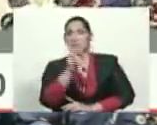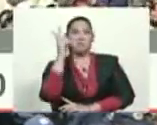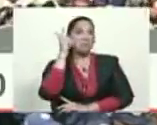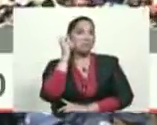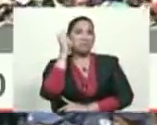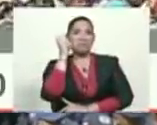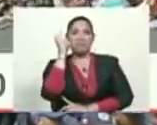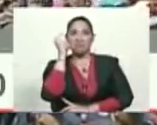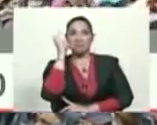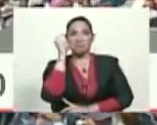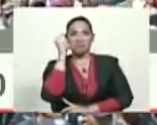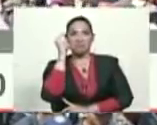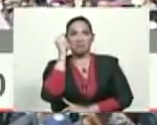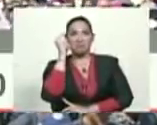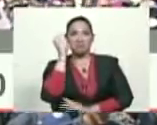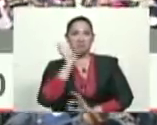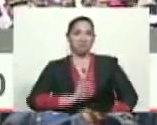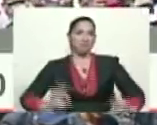No se oye.